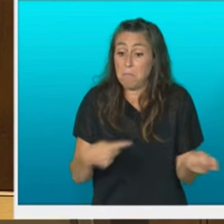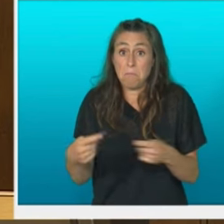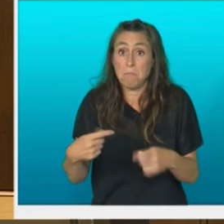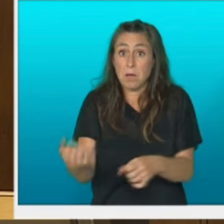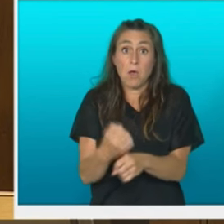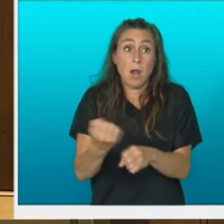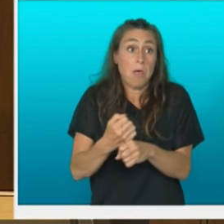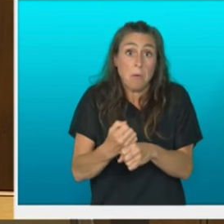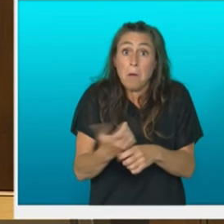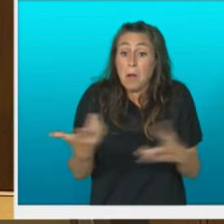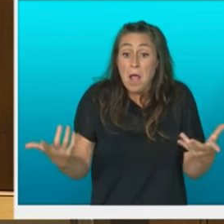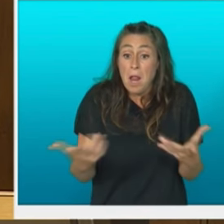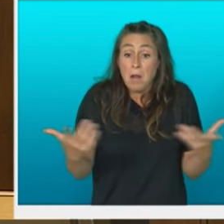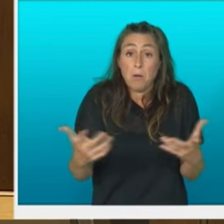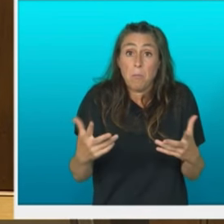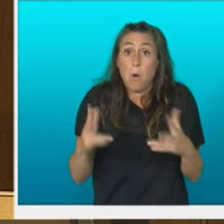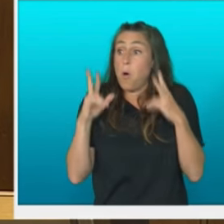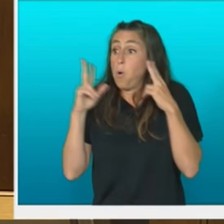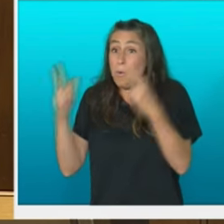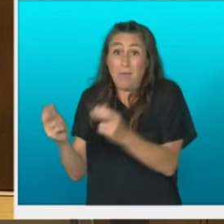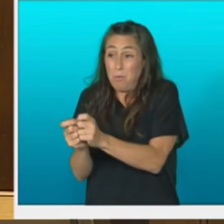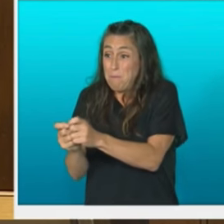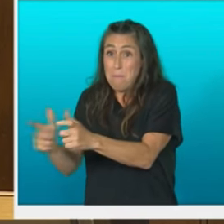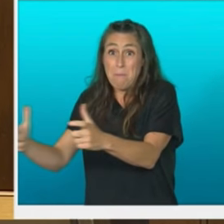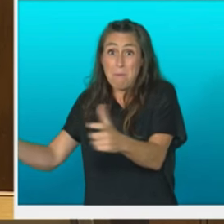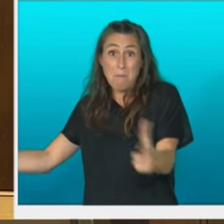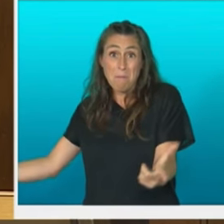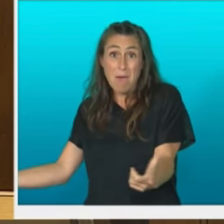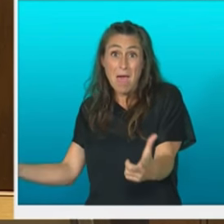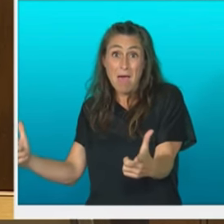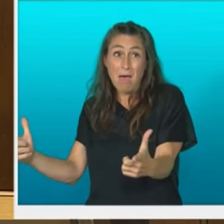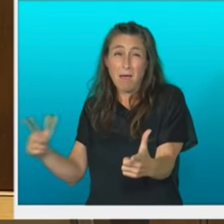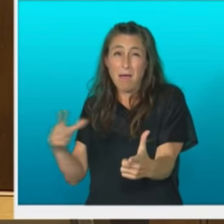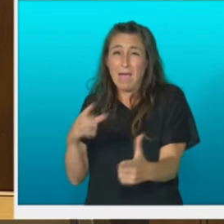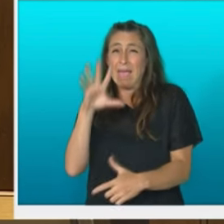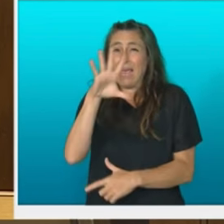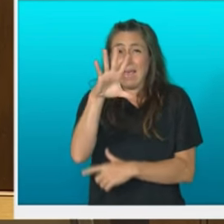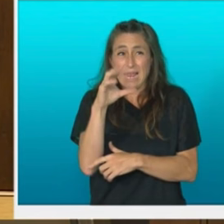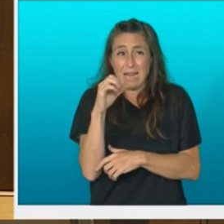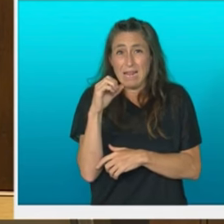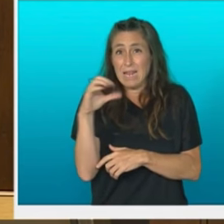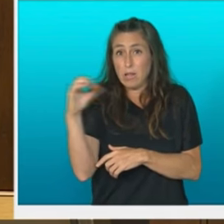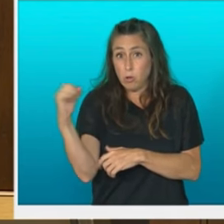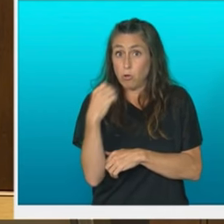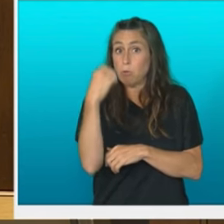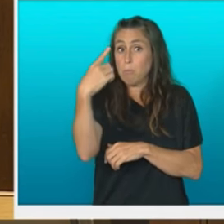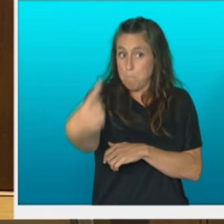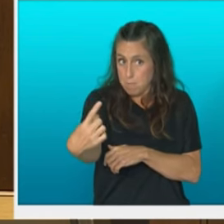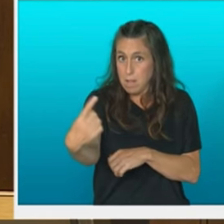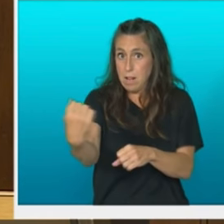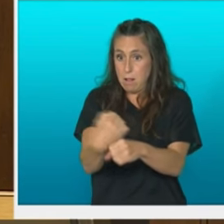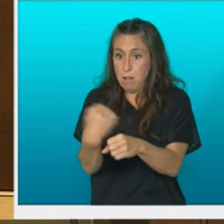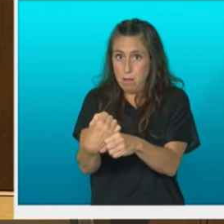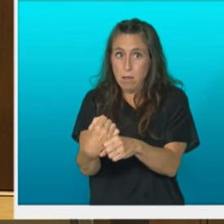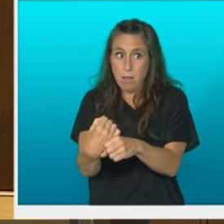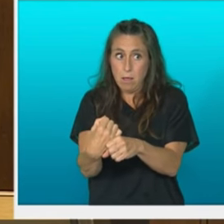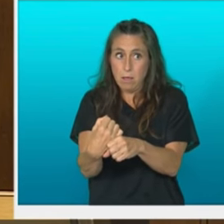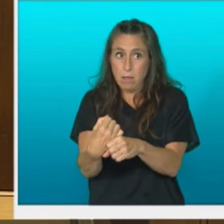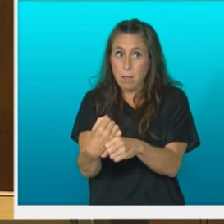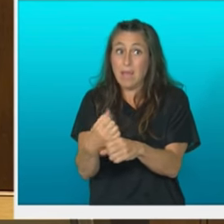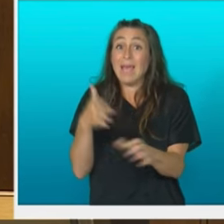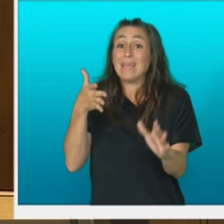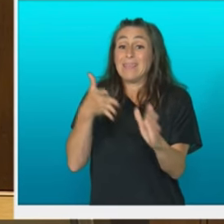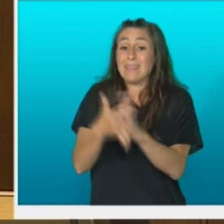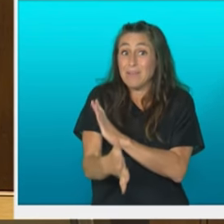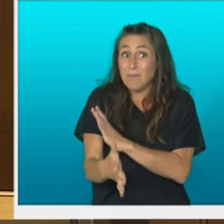con el masivo proceso de jubilaciones que se dará en esta década 500.000 empleos señor Urkullu 500.000 oportunidades de